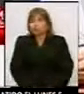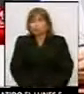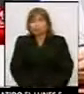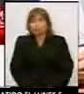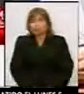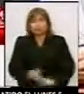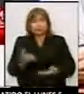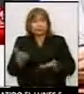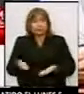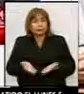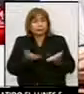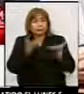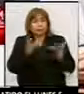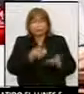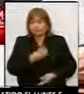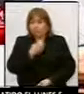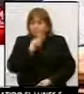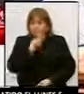de llevarse